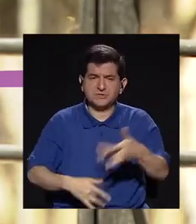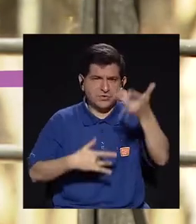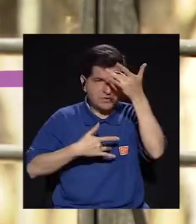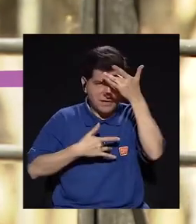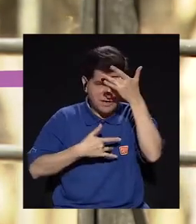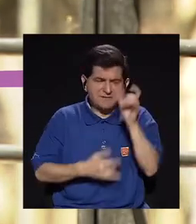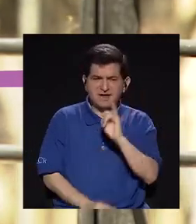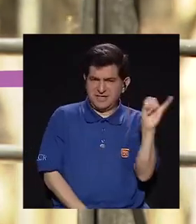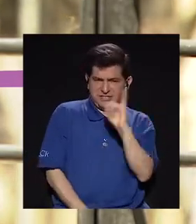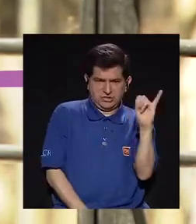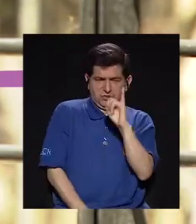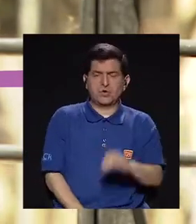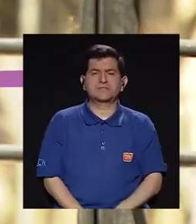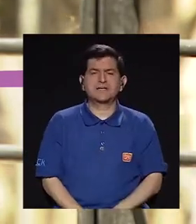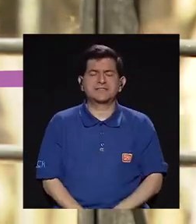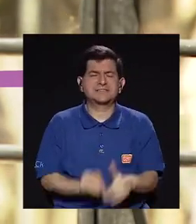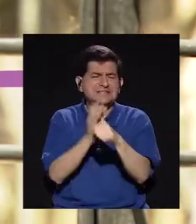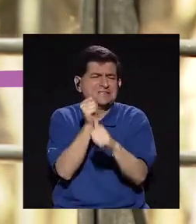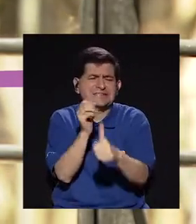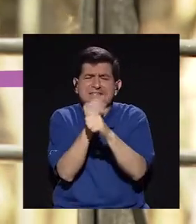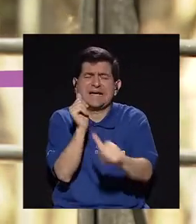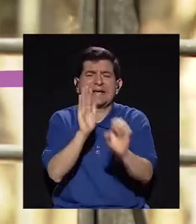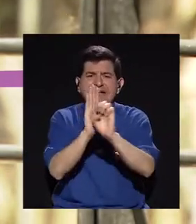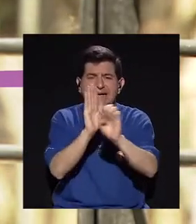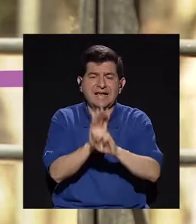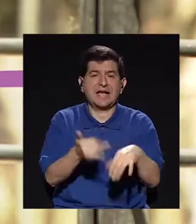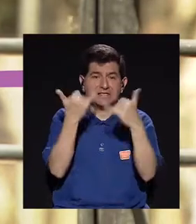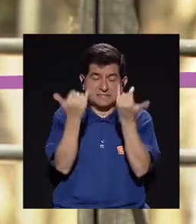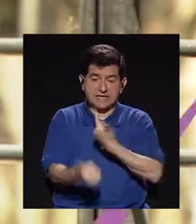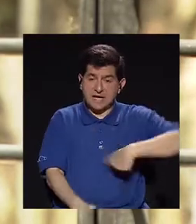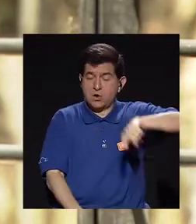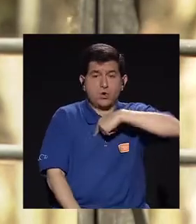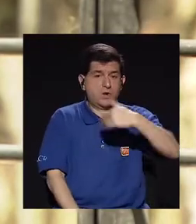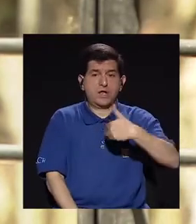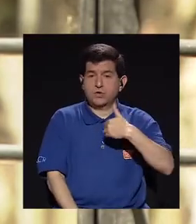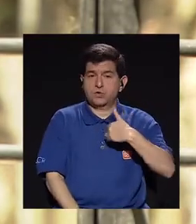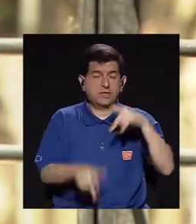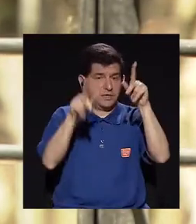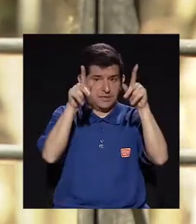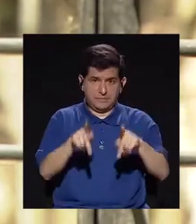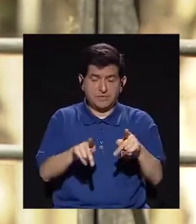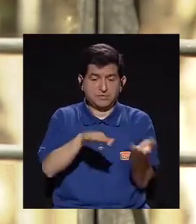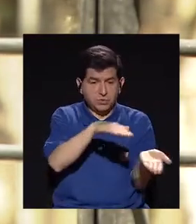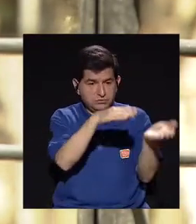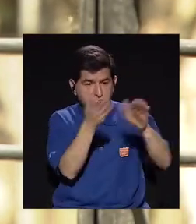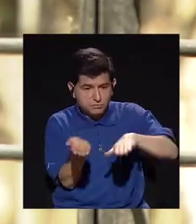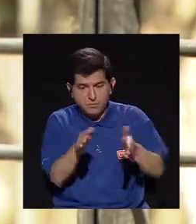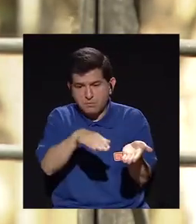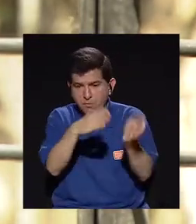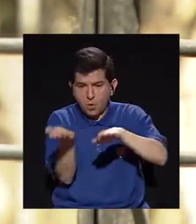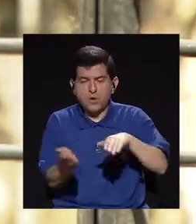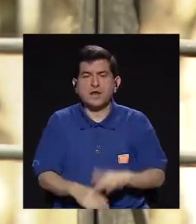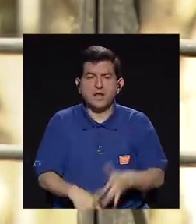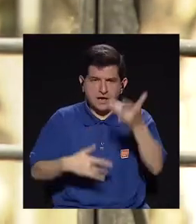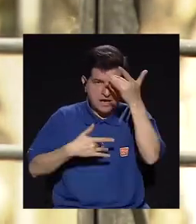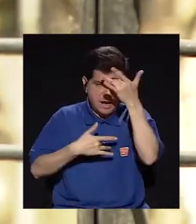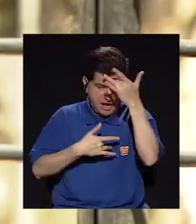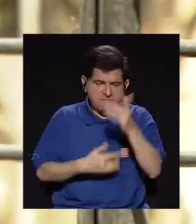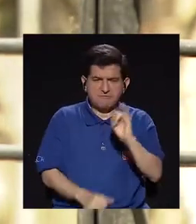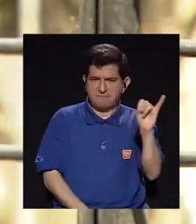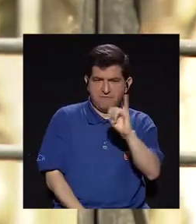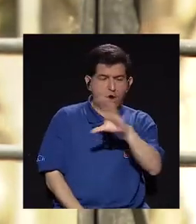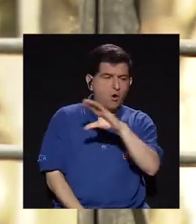por enfermedades infecciosas, por diarreas, por ejemplo. Ahora ya nosotros no tenemos personas que estén muriendo tanto por